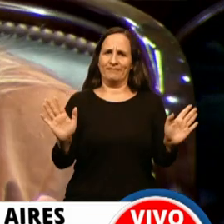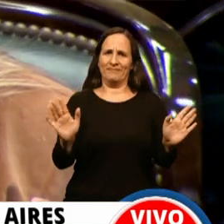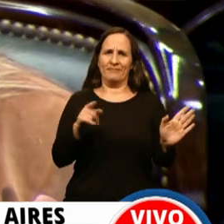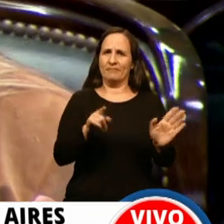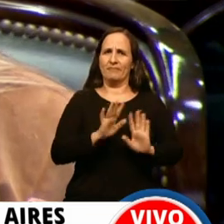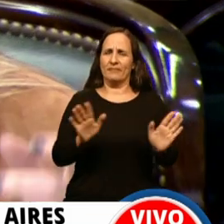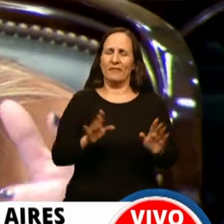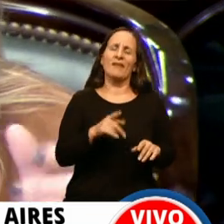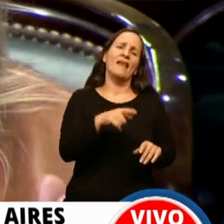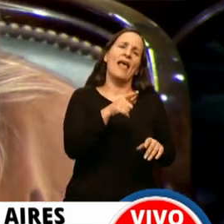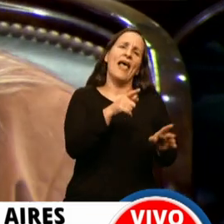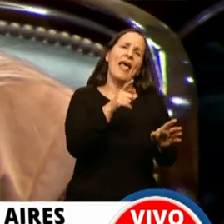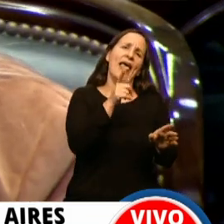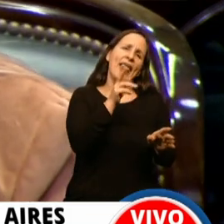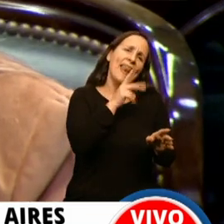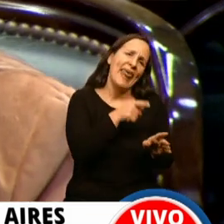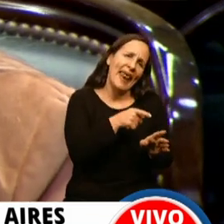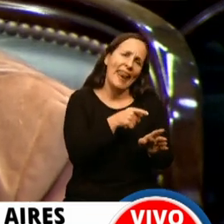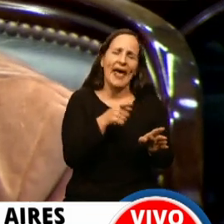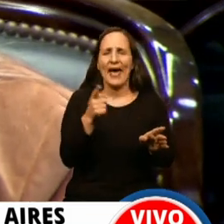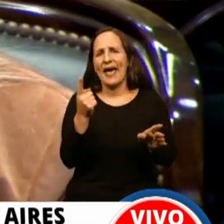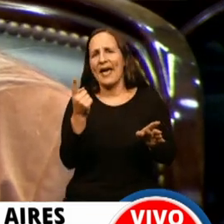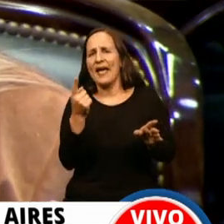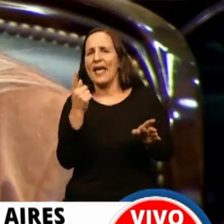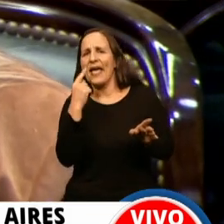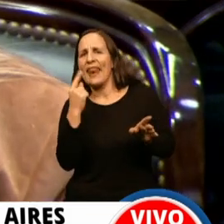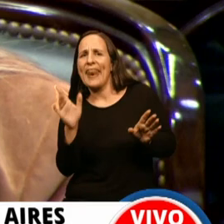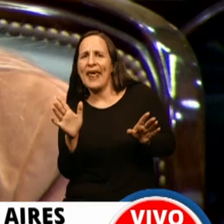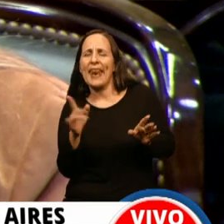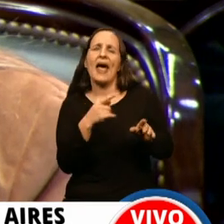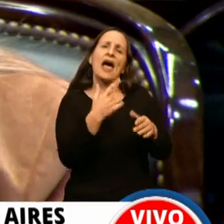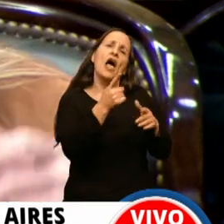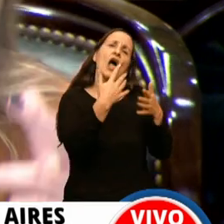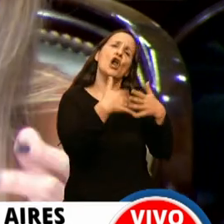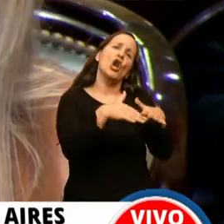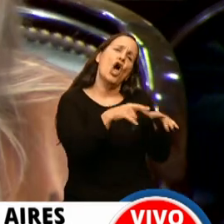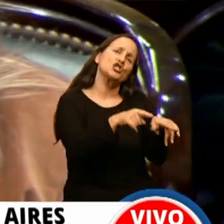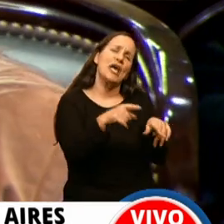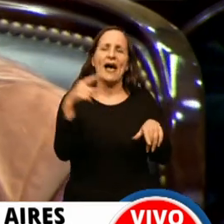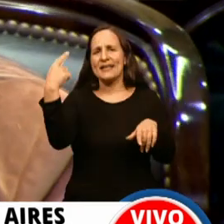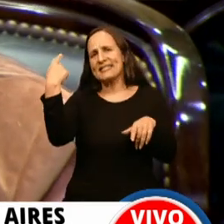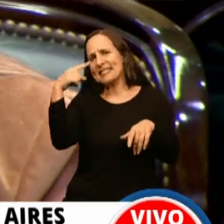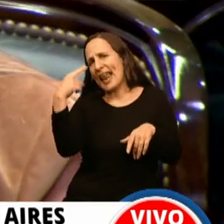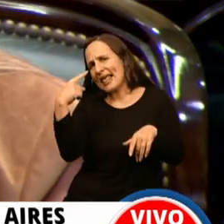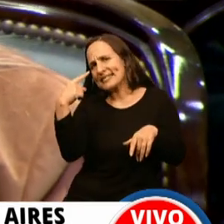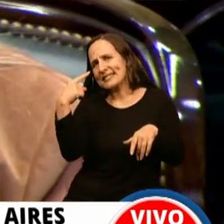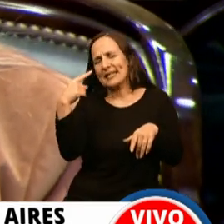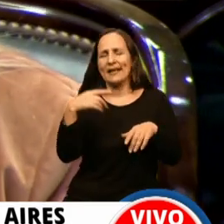es nena mis nenes para jugar es rosa es el este